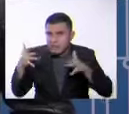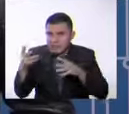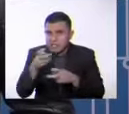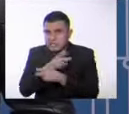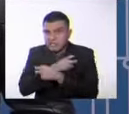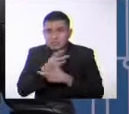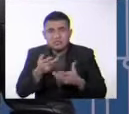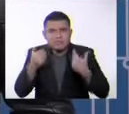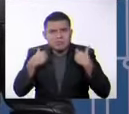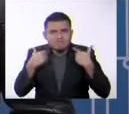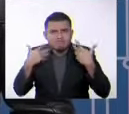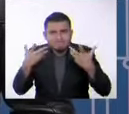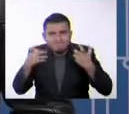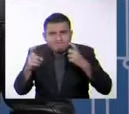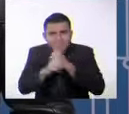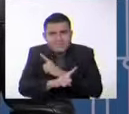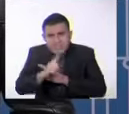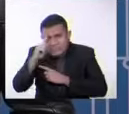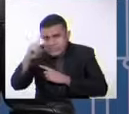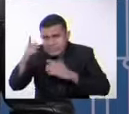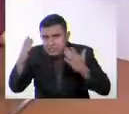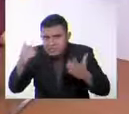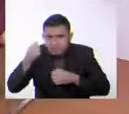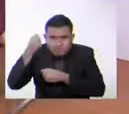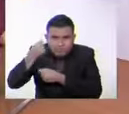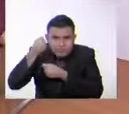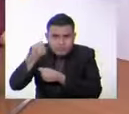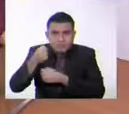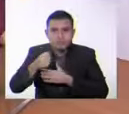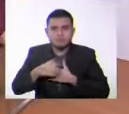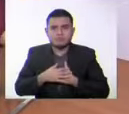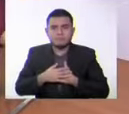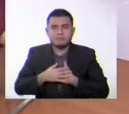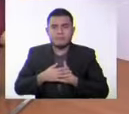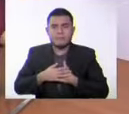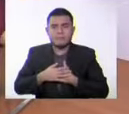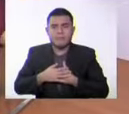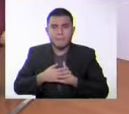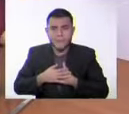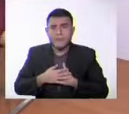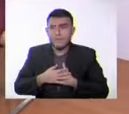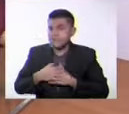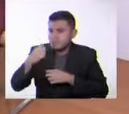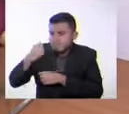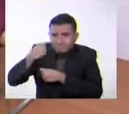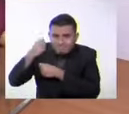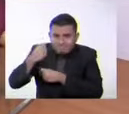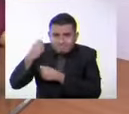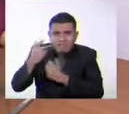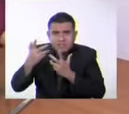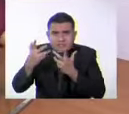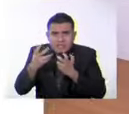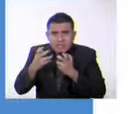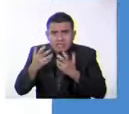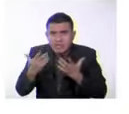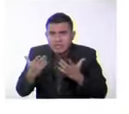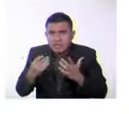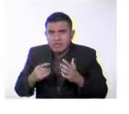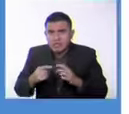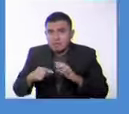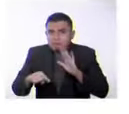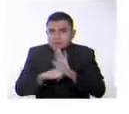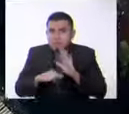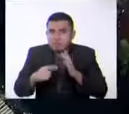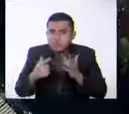cambiar con estos movimientos. Bueno, los movimientos buscan, como hemos dicho, el impacto. Y el impacto positivo